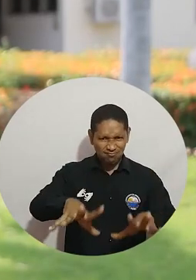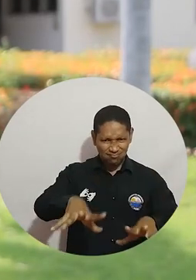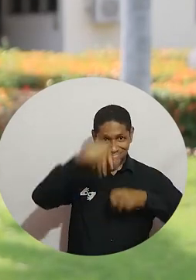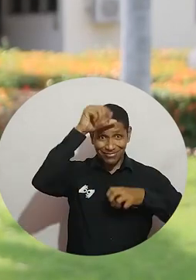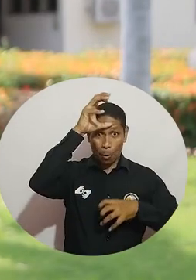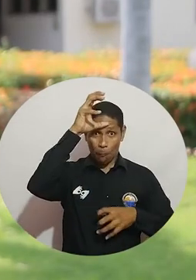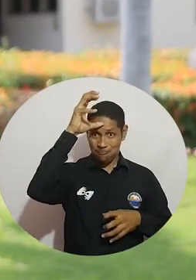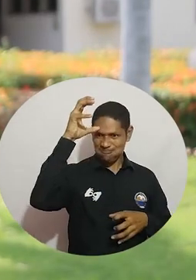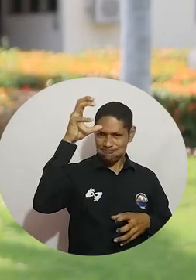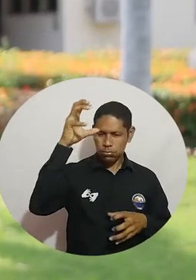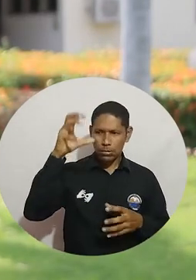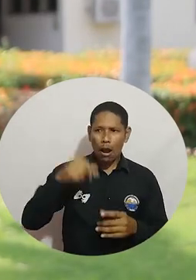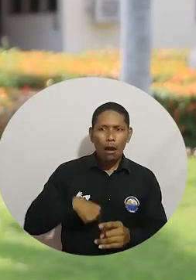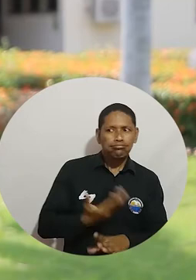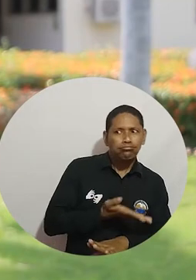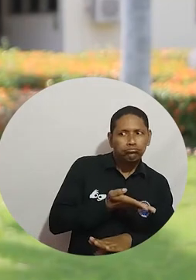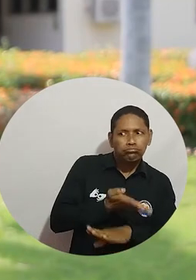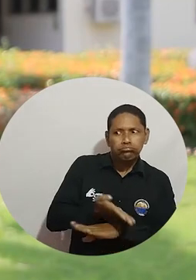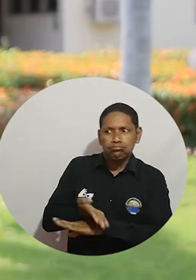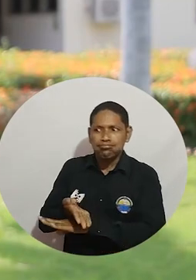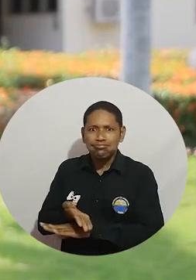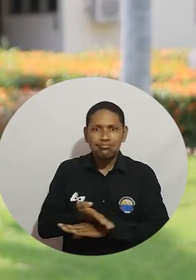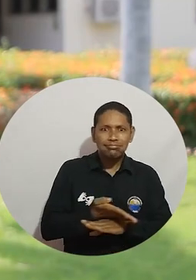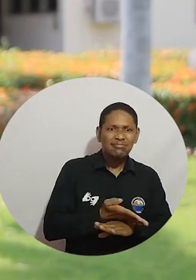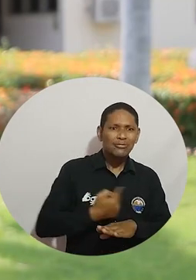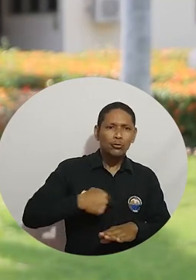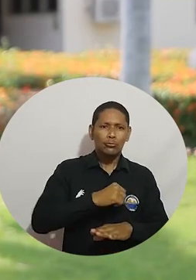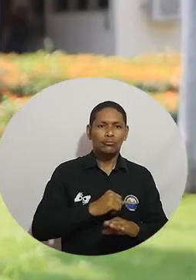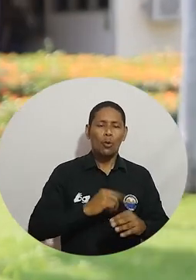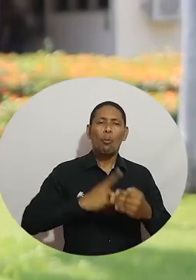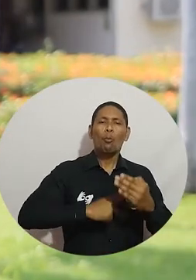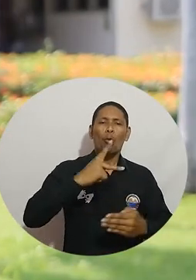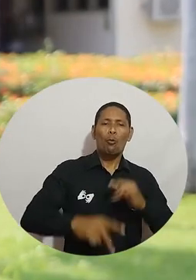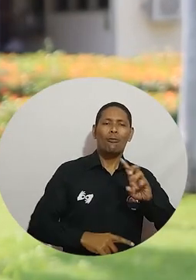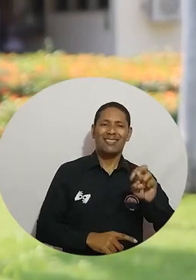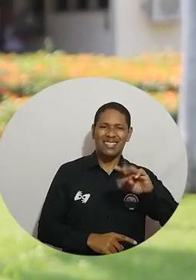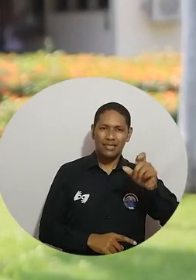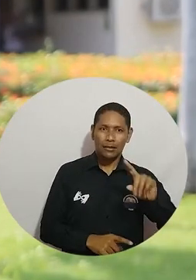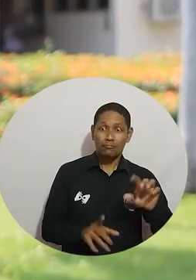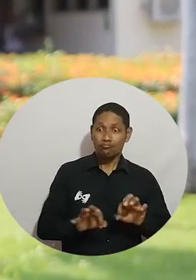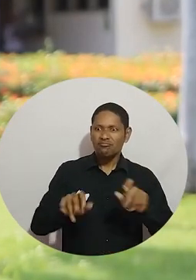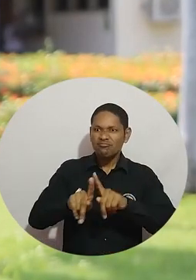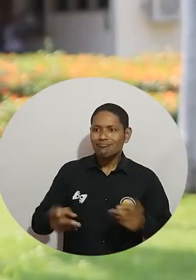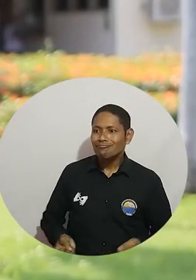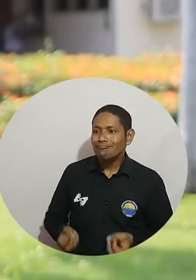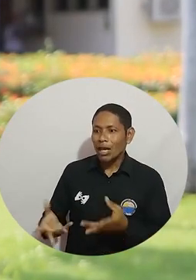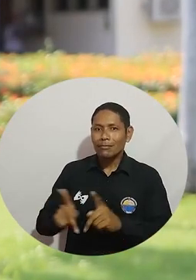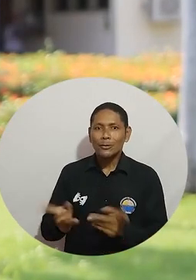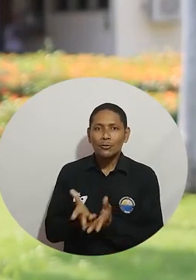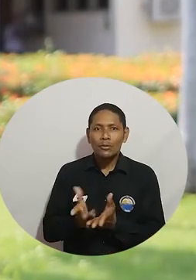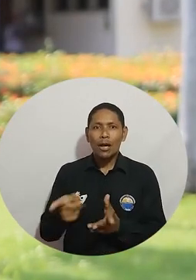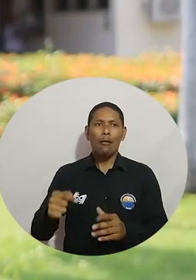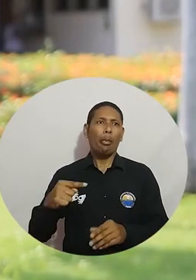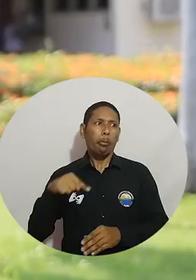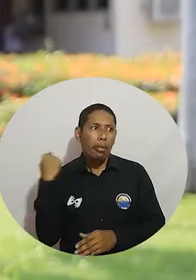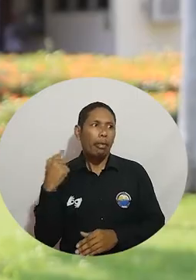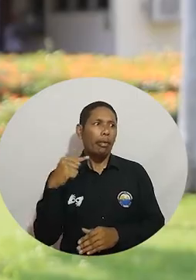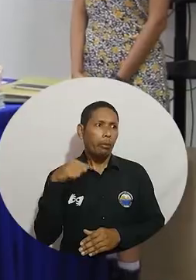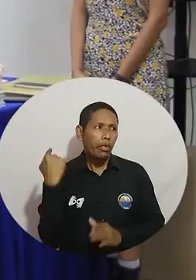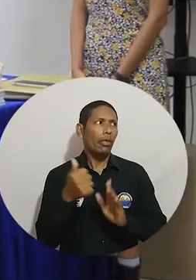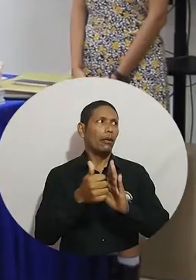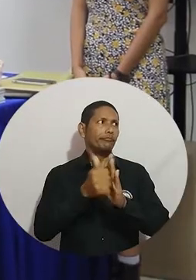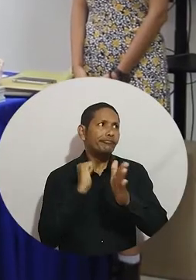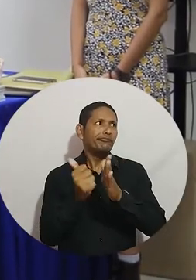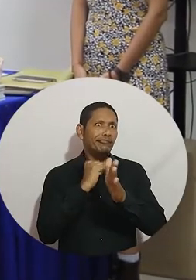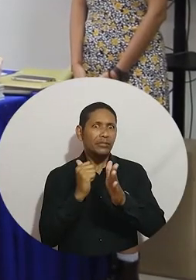del conocimiento que propone el proyecto de investigación UNISAN, en donde se busca empoderar a los estudiantes que tienen alta repitencia